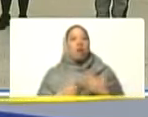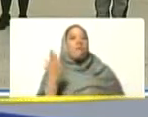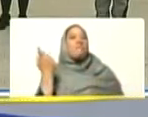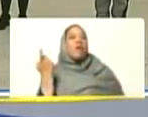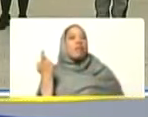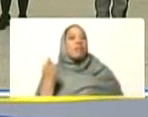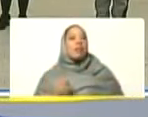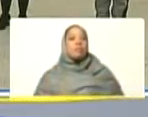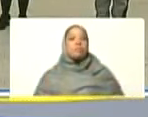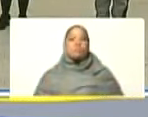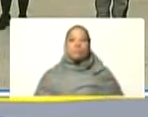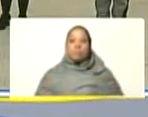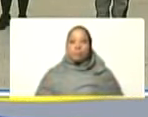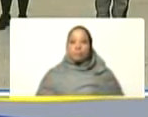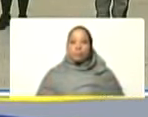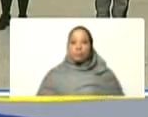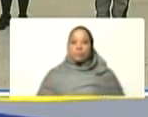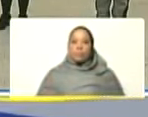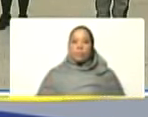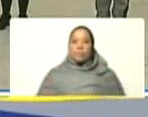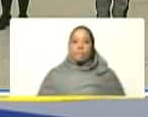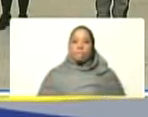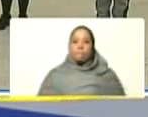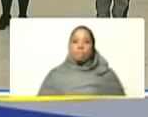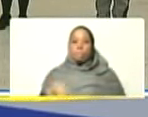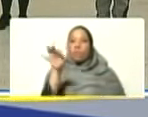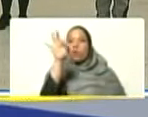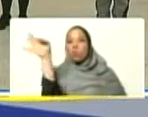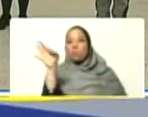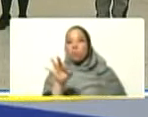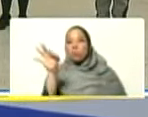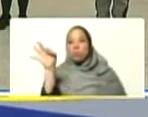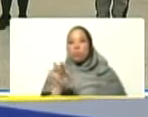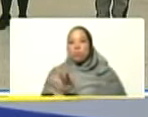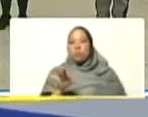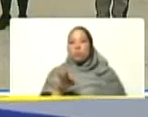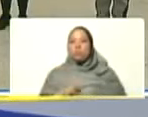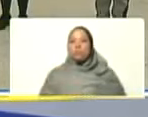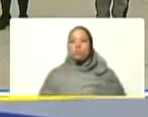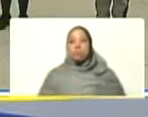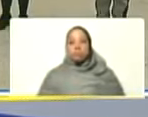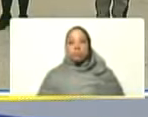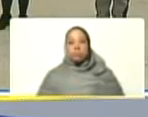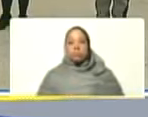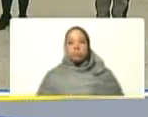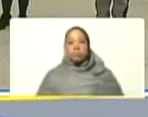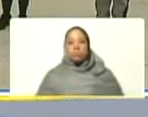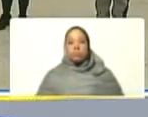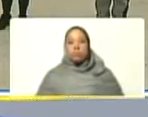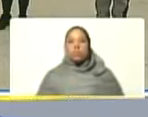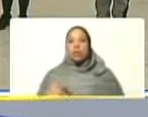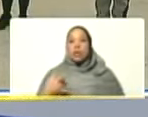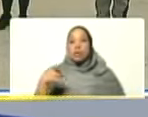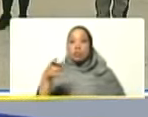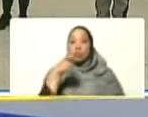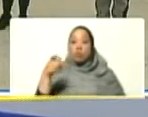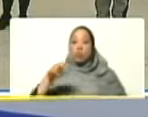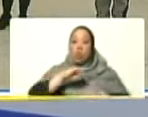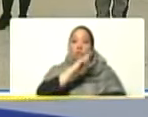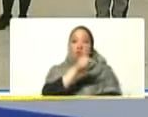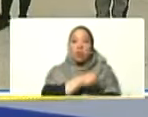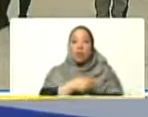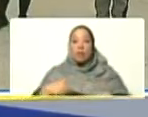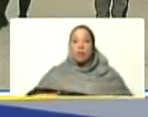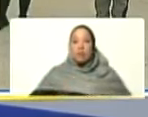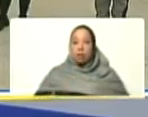papel, el porcentaje de recuperación que vamos a lograr, de reactivación y de